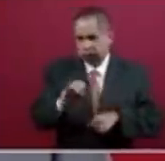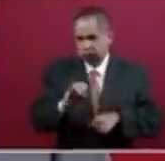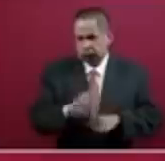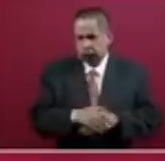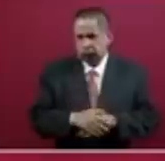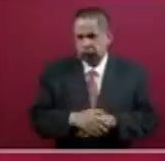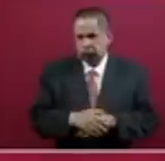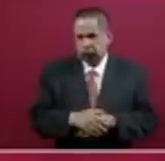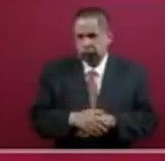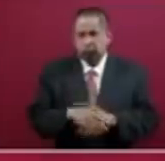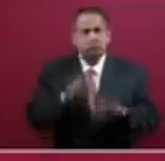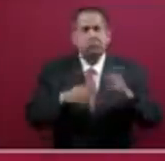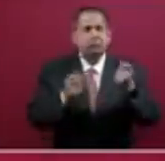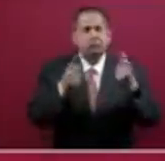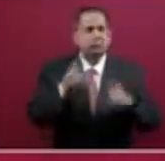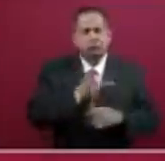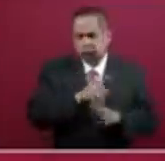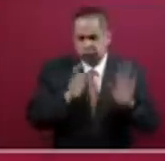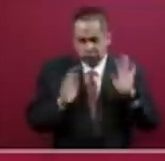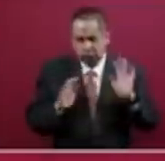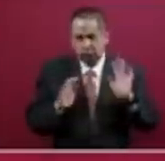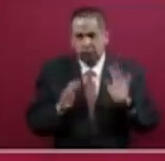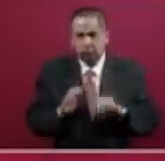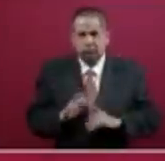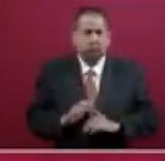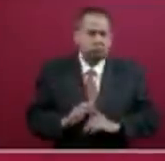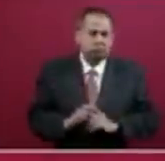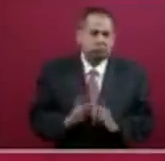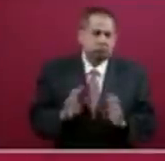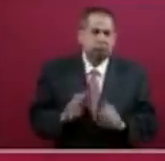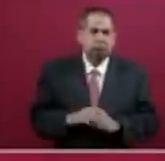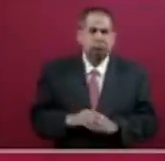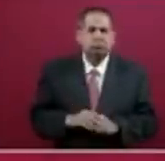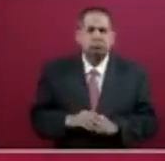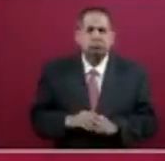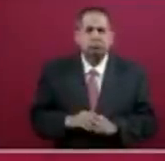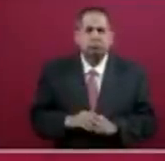Y no les gusta a algunos, pero